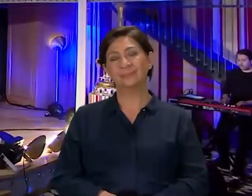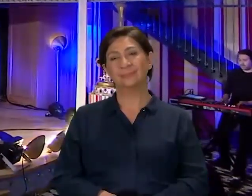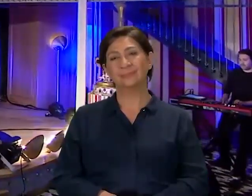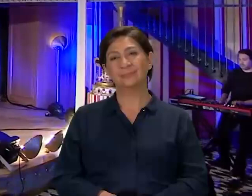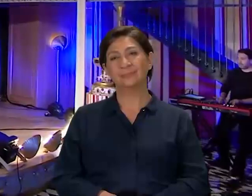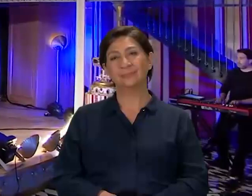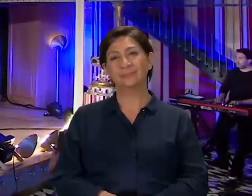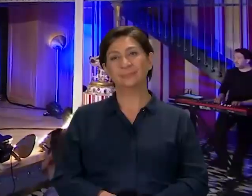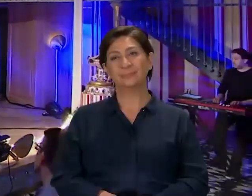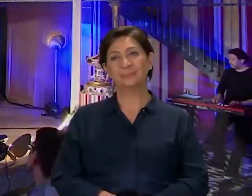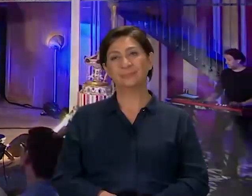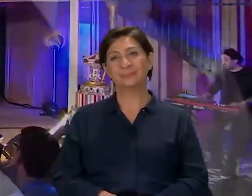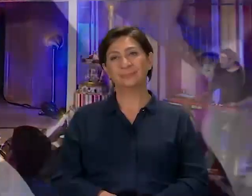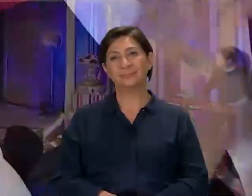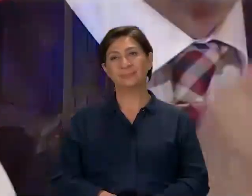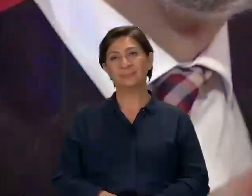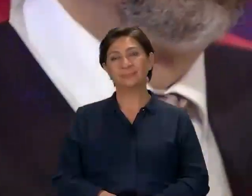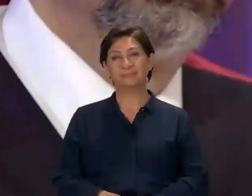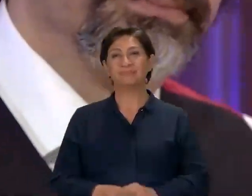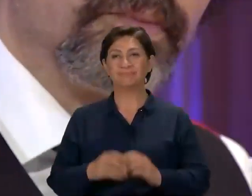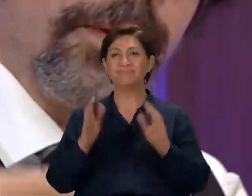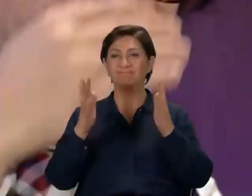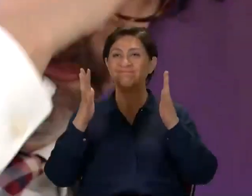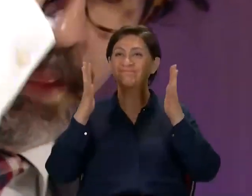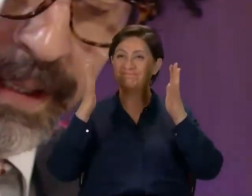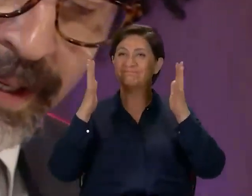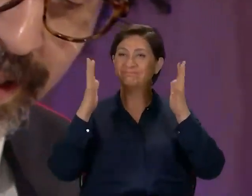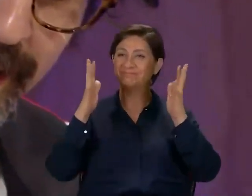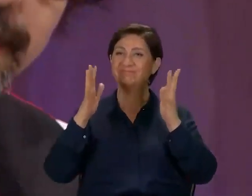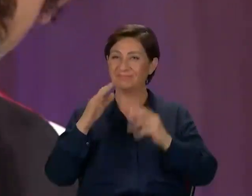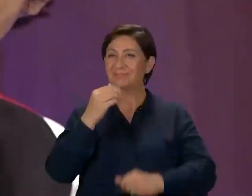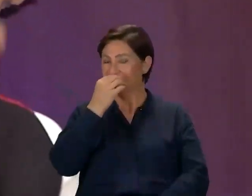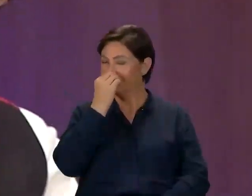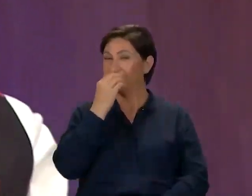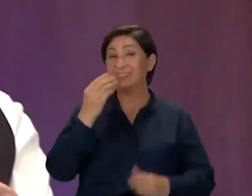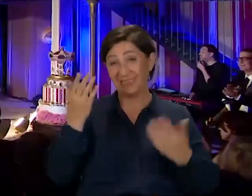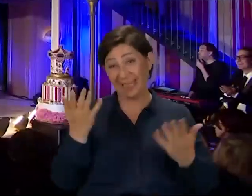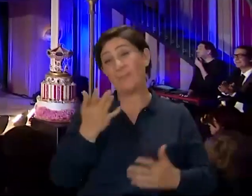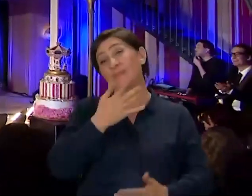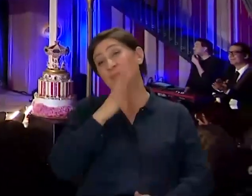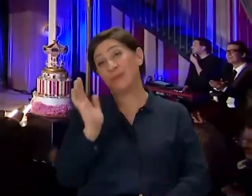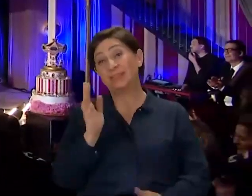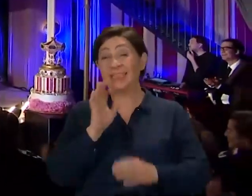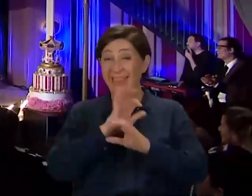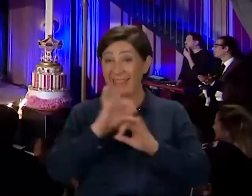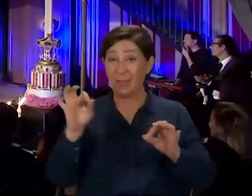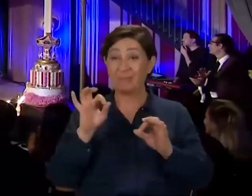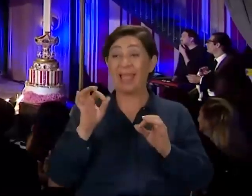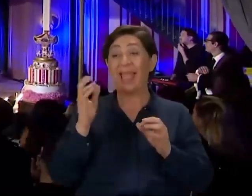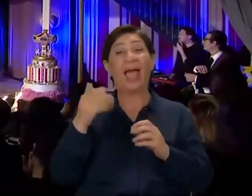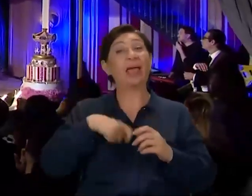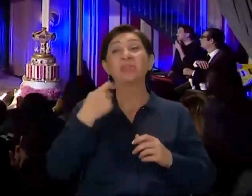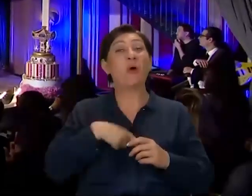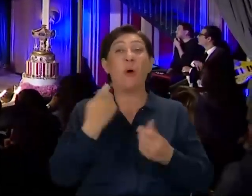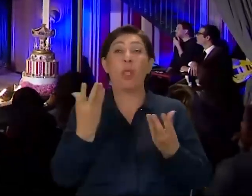amor. tabii bilmiyoruz. Yani tanto canto diye